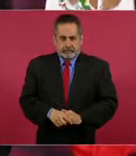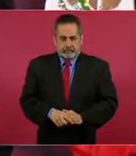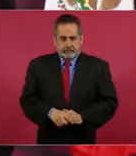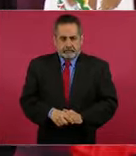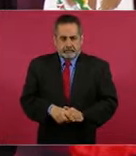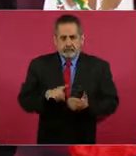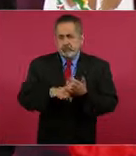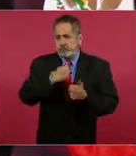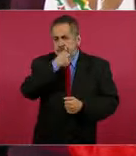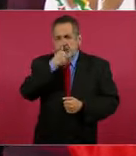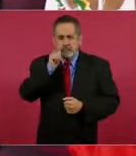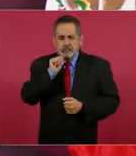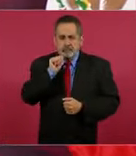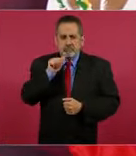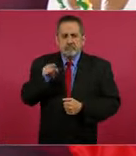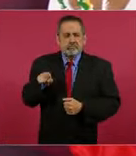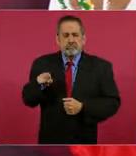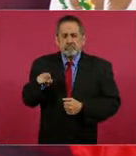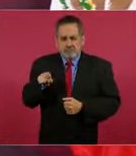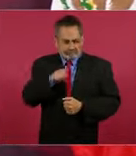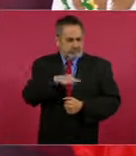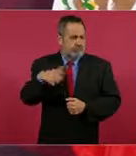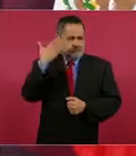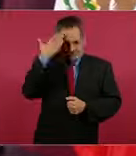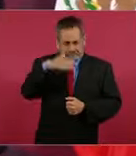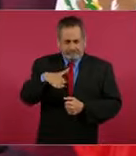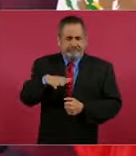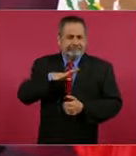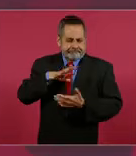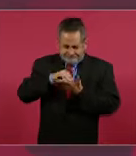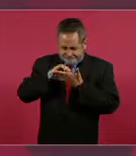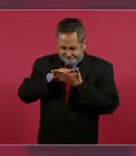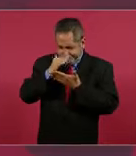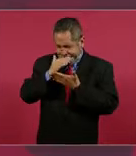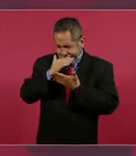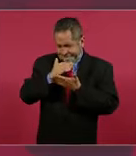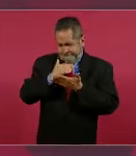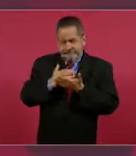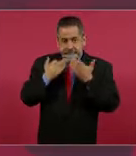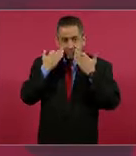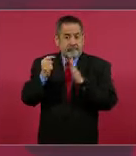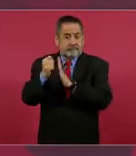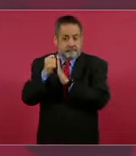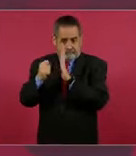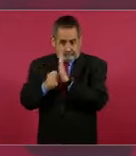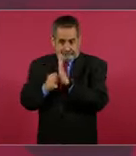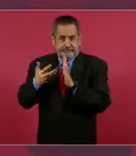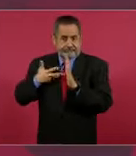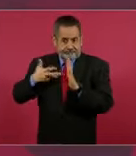Juárez se sabe porque hay un testamento